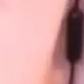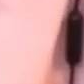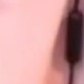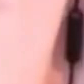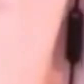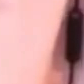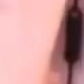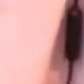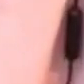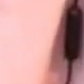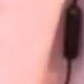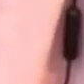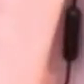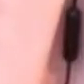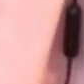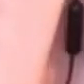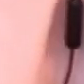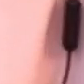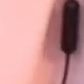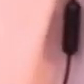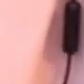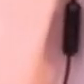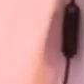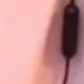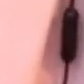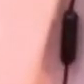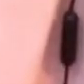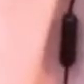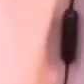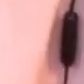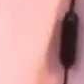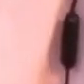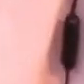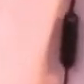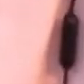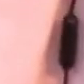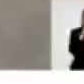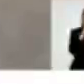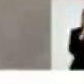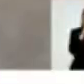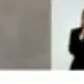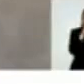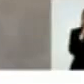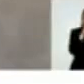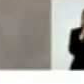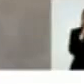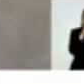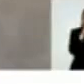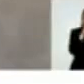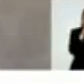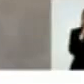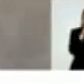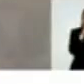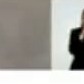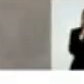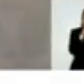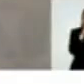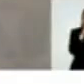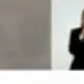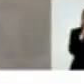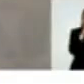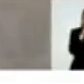y todos los 10 ministros y ministras simplemente están ausentes. Sostuvo que fue un proceso abierto y que tuvo una metodología